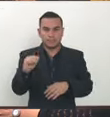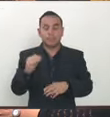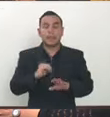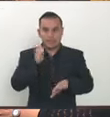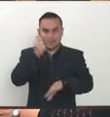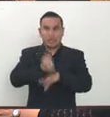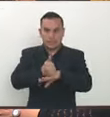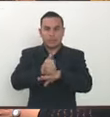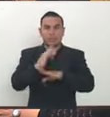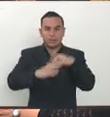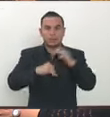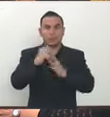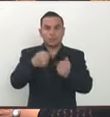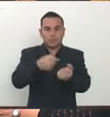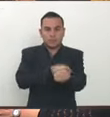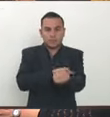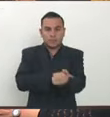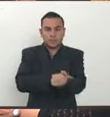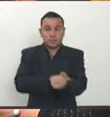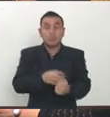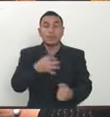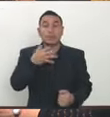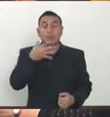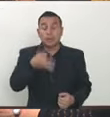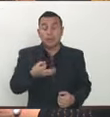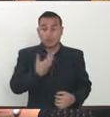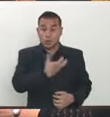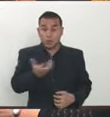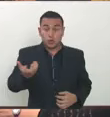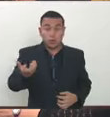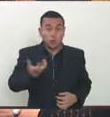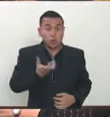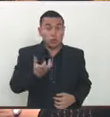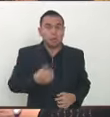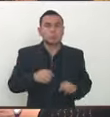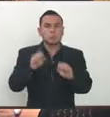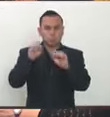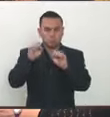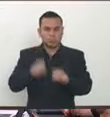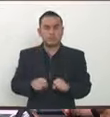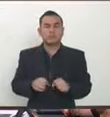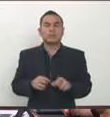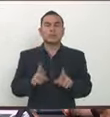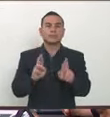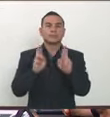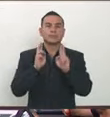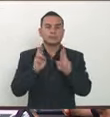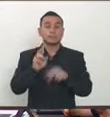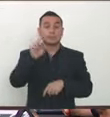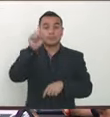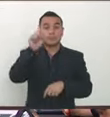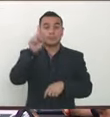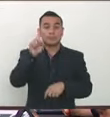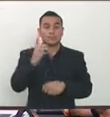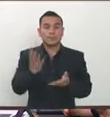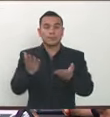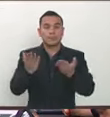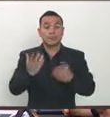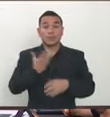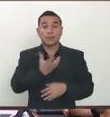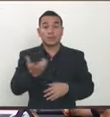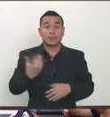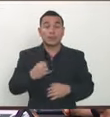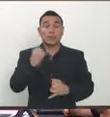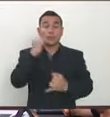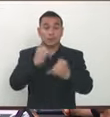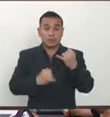dos hospitales que tenemos solo para esto, más las habitaciones de cuido, vamos a llegar, primero Dios, a terminar este hospital a